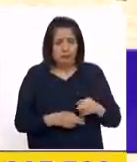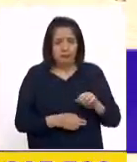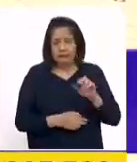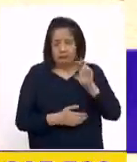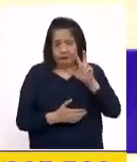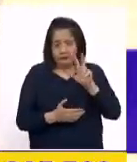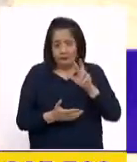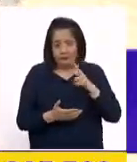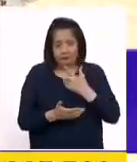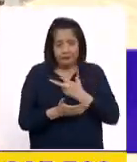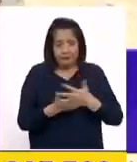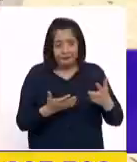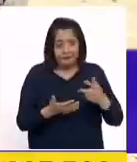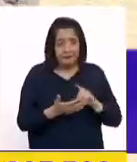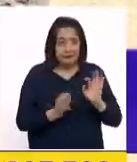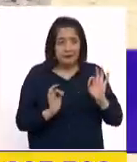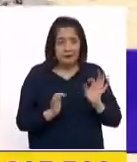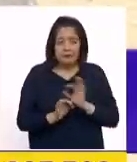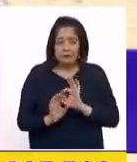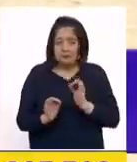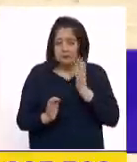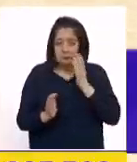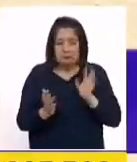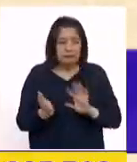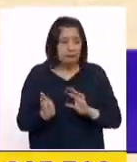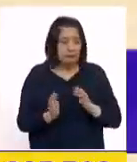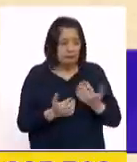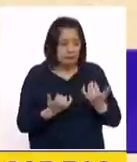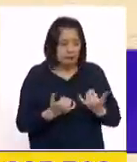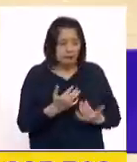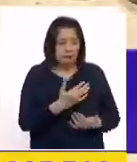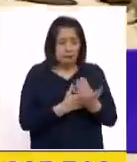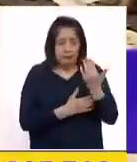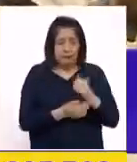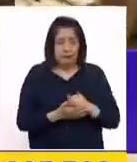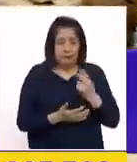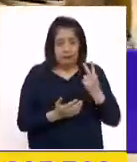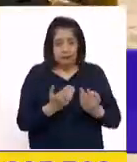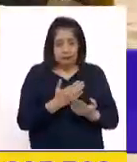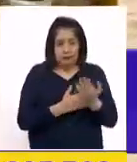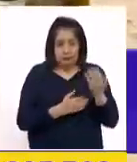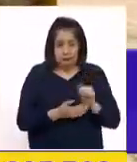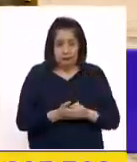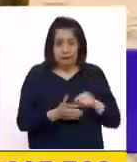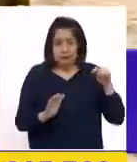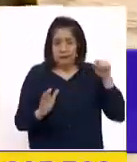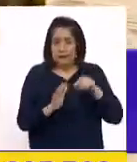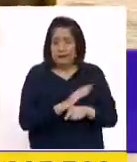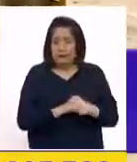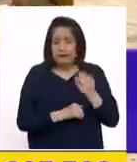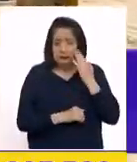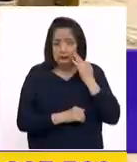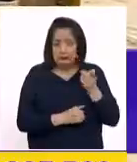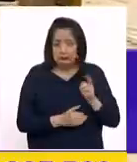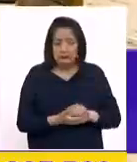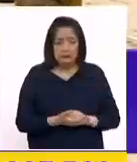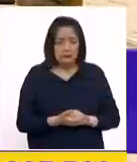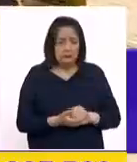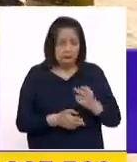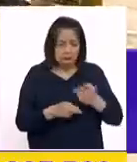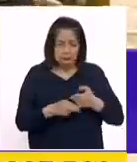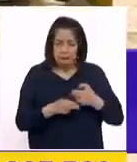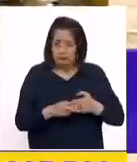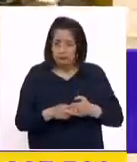de nacido y ha quedado prácticamente huérfano porque esta madrugada a las 2 de la mañana asesinaron a su mamá, que se